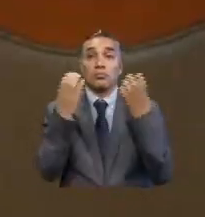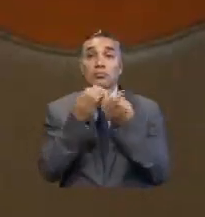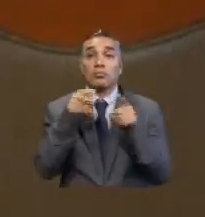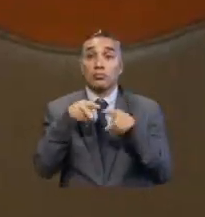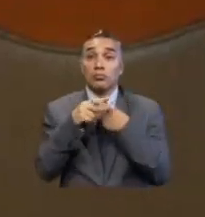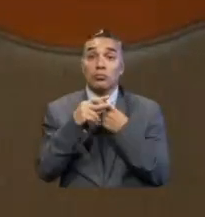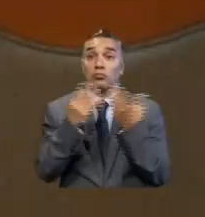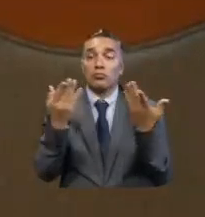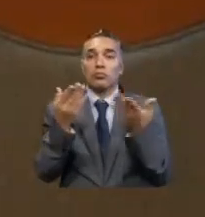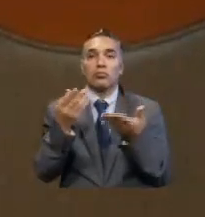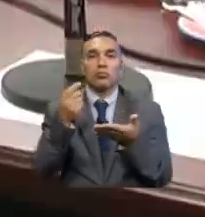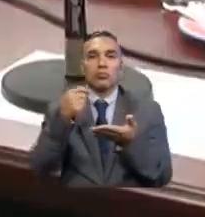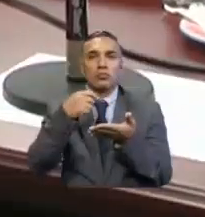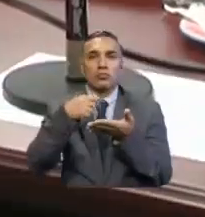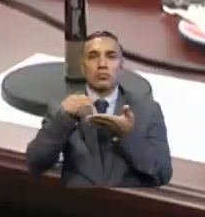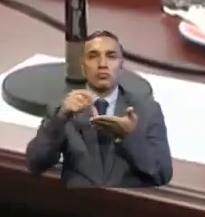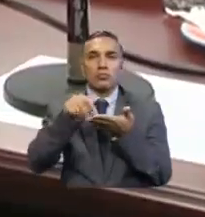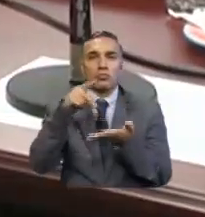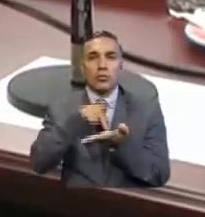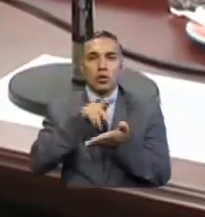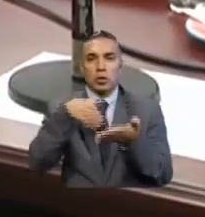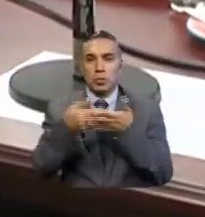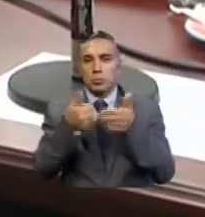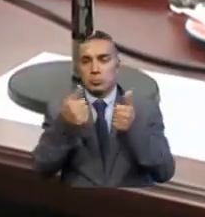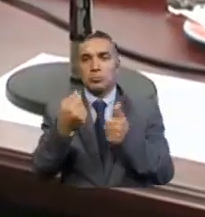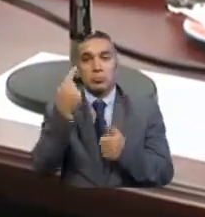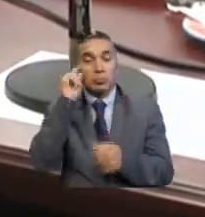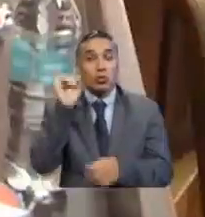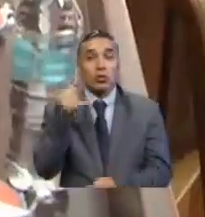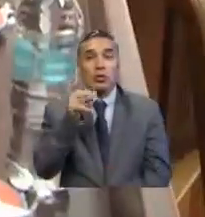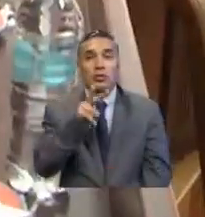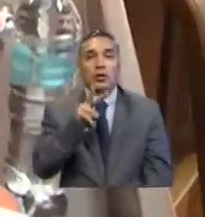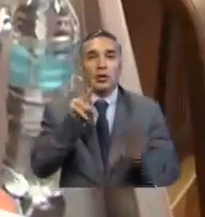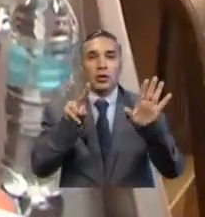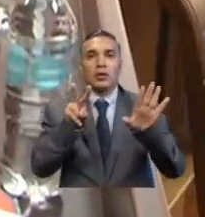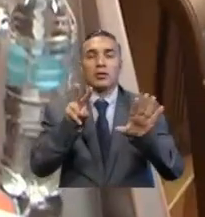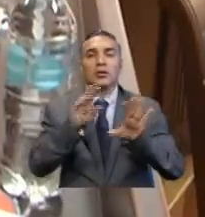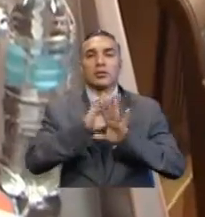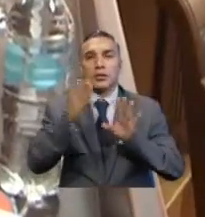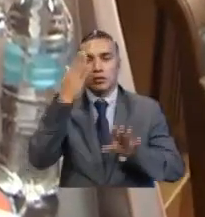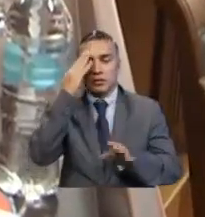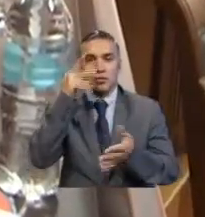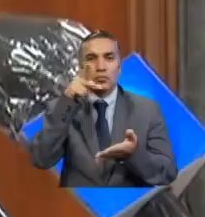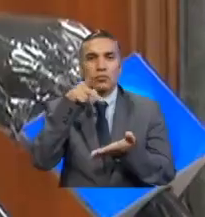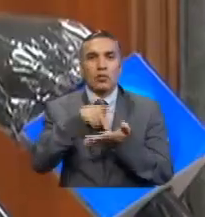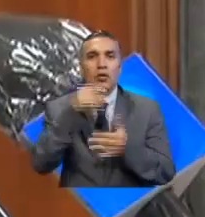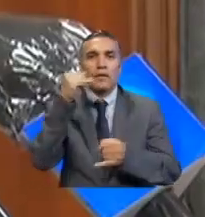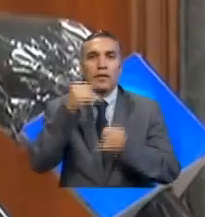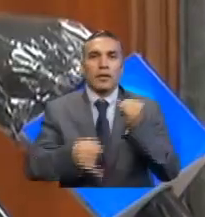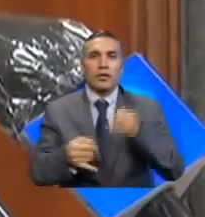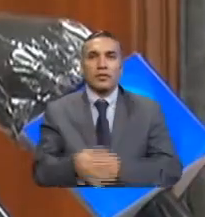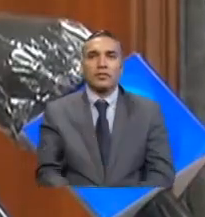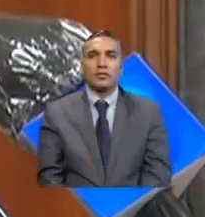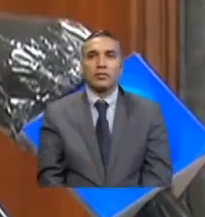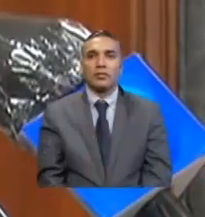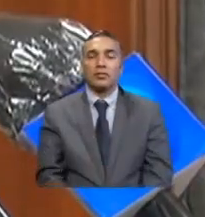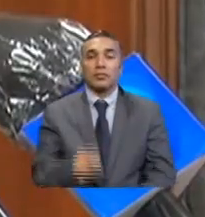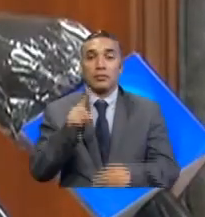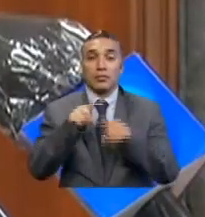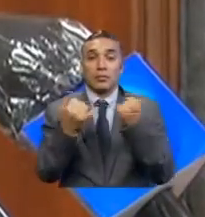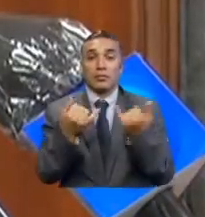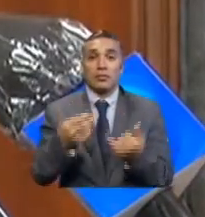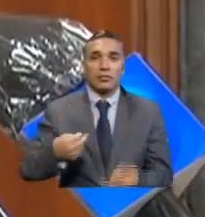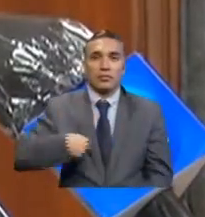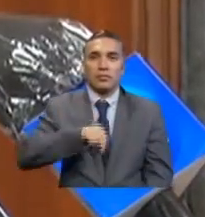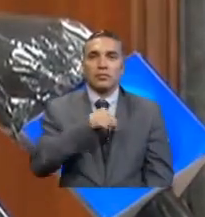a tabular las calificaciones de todas las etapas para que este jueves 27 se conozcan las notas finales. Mire, este momento nosotros